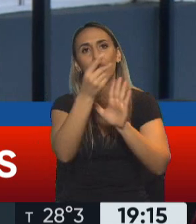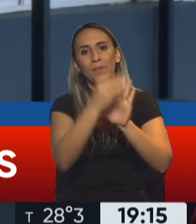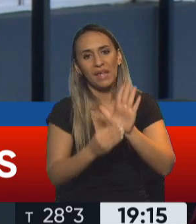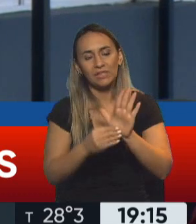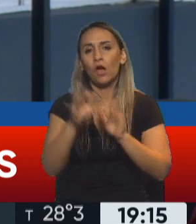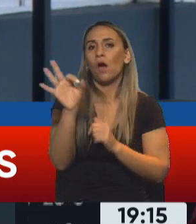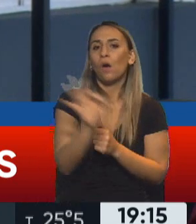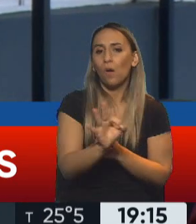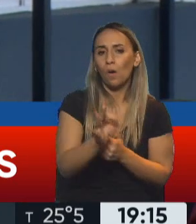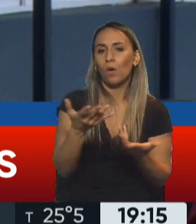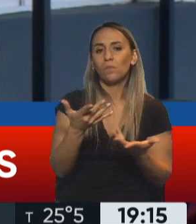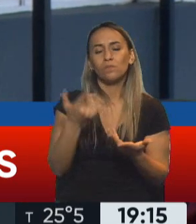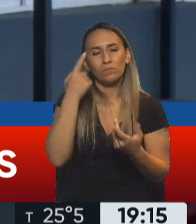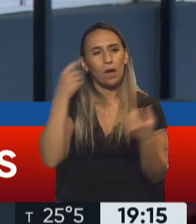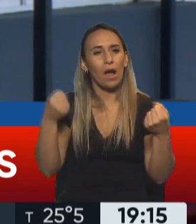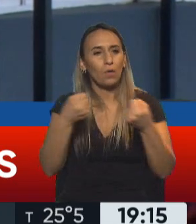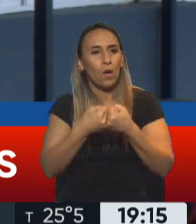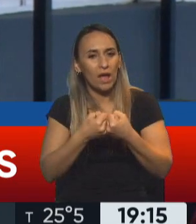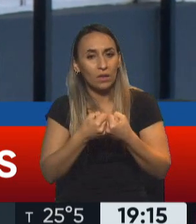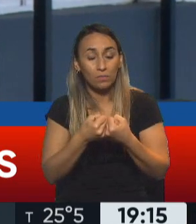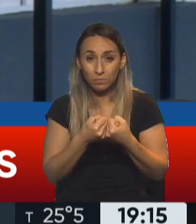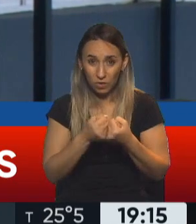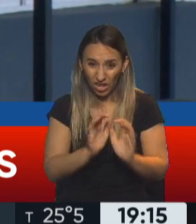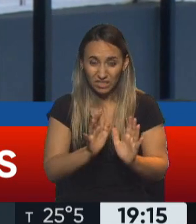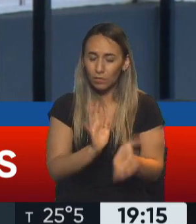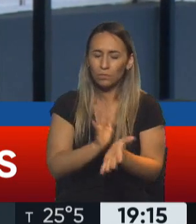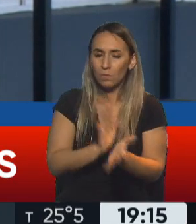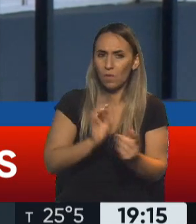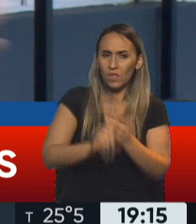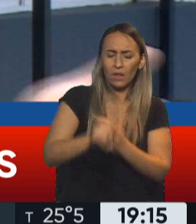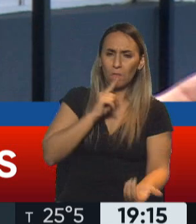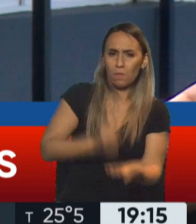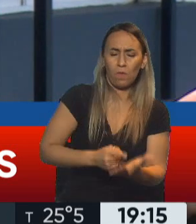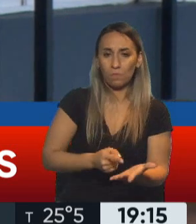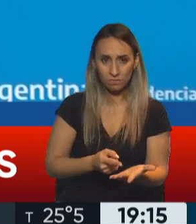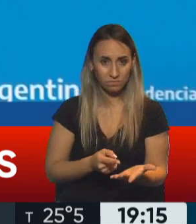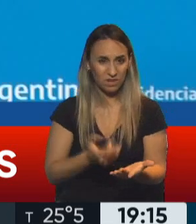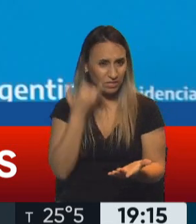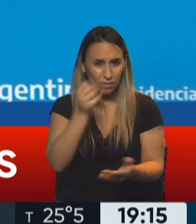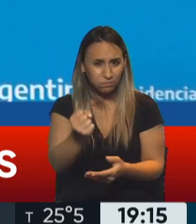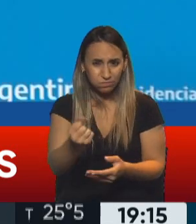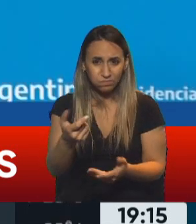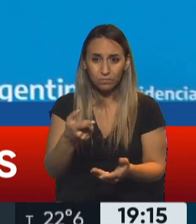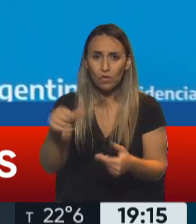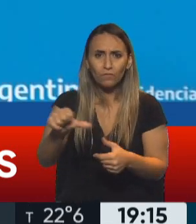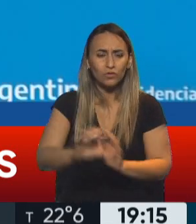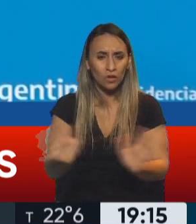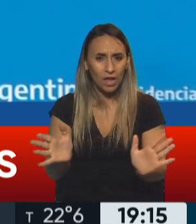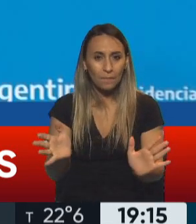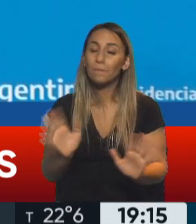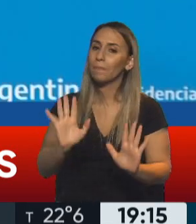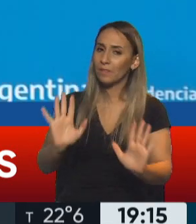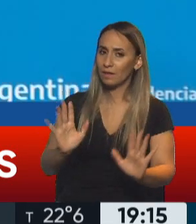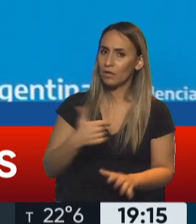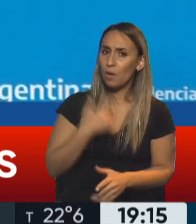una concertación, que creo que es lo que hay que buscar. Pero estas cosas compulsivas ya está probado en la Argentina que no ha funcionado. A ver, no, lo único que nos preocupa